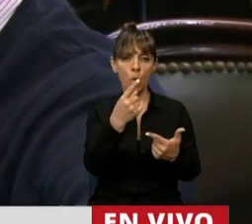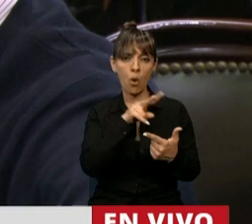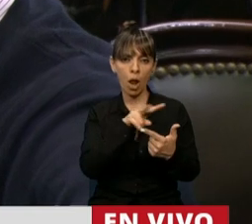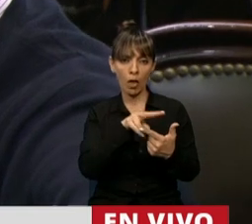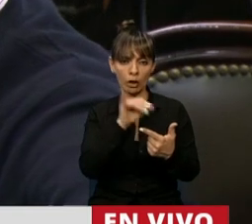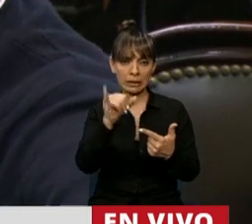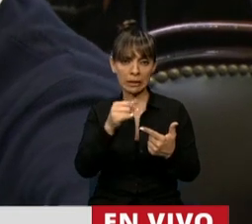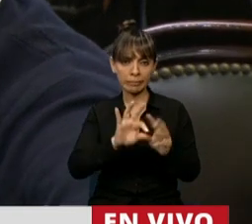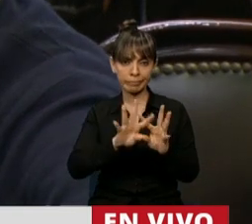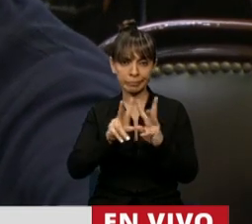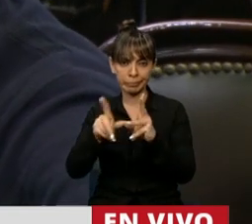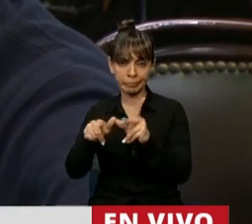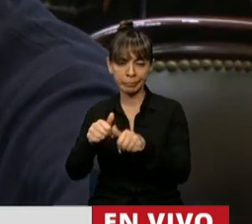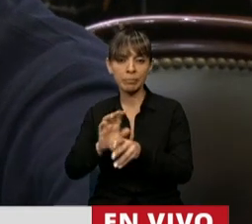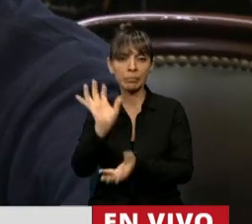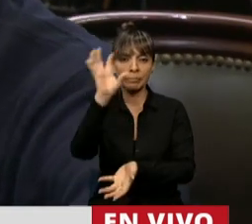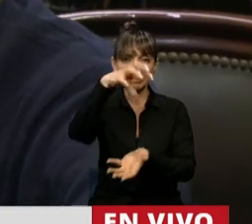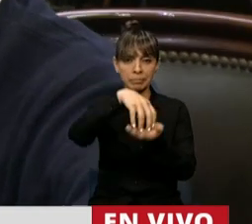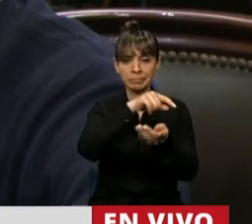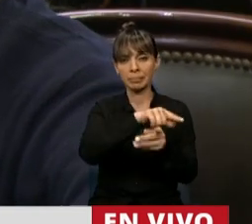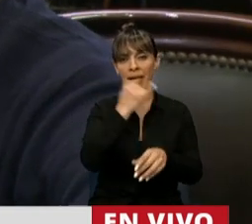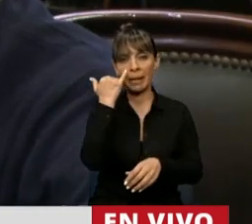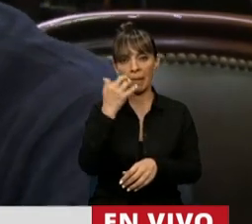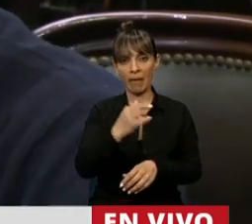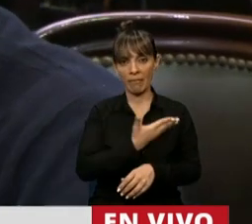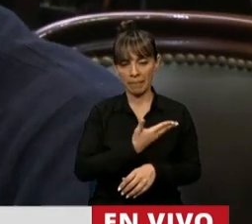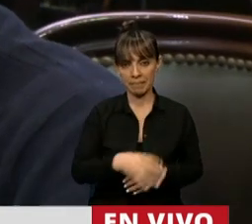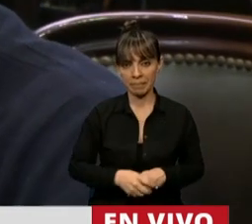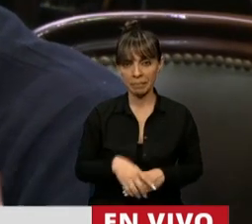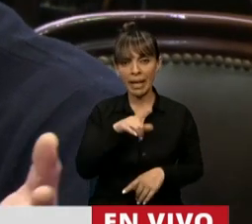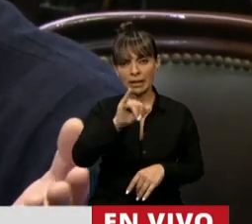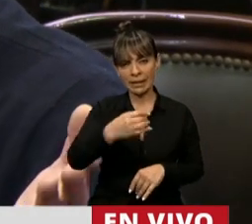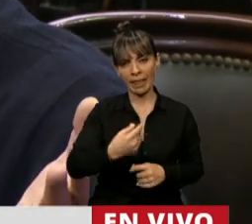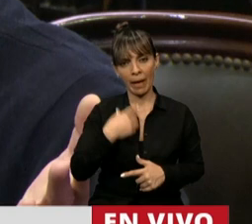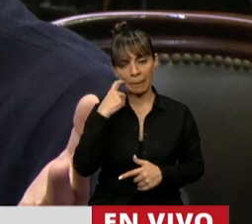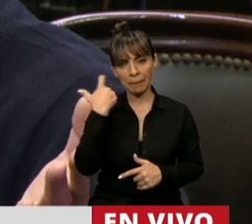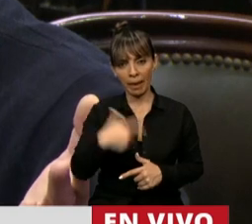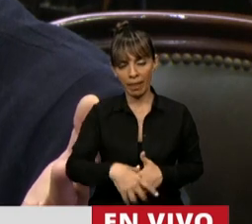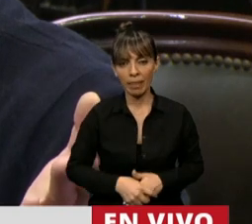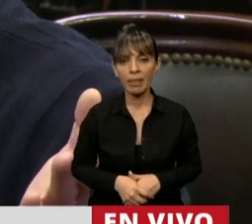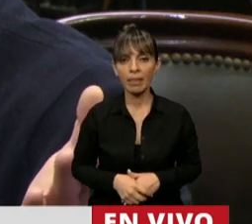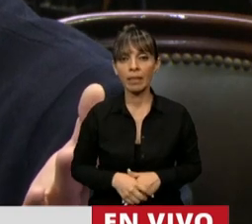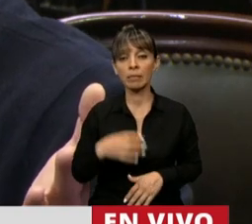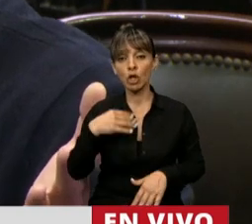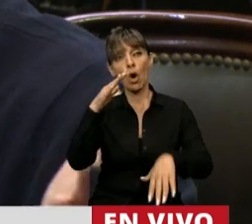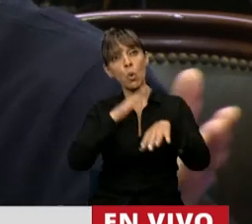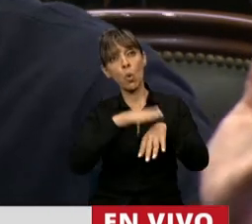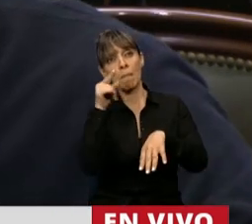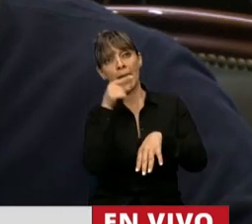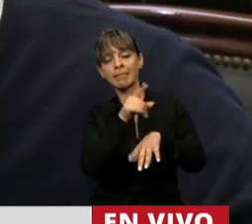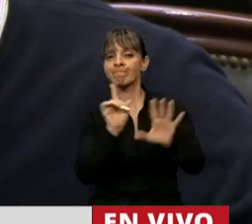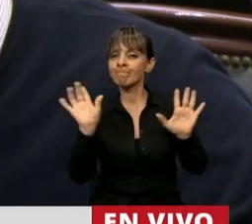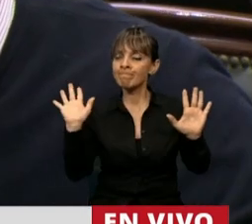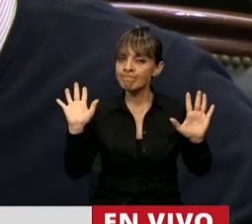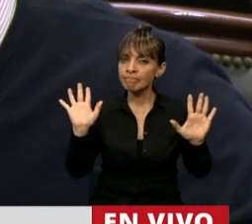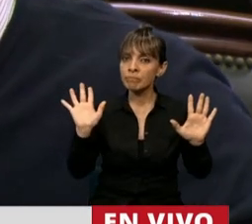vaciaron escandalosamente una empresa como YPF y que, sin echar culpas, presidente, por